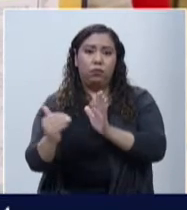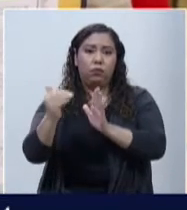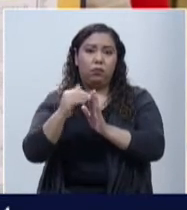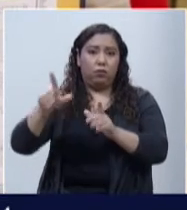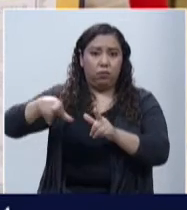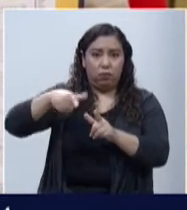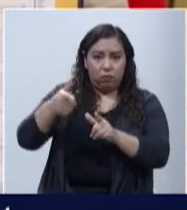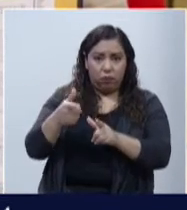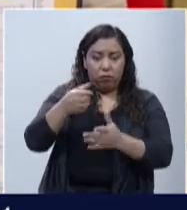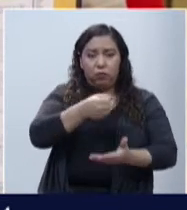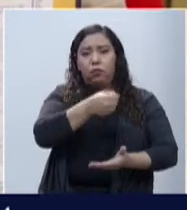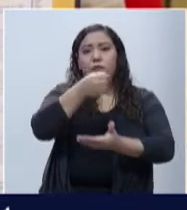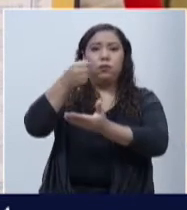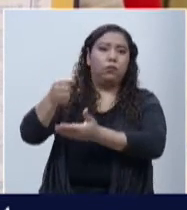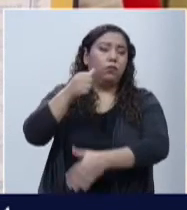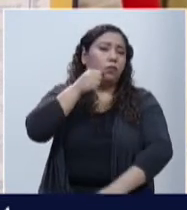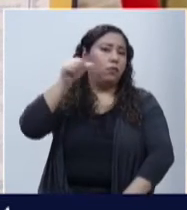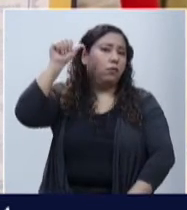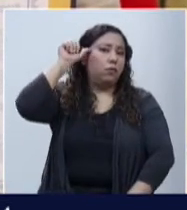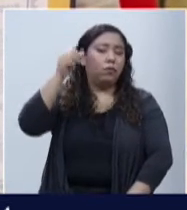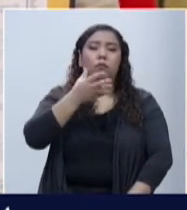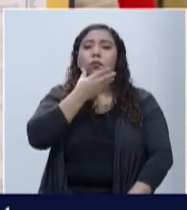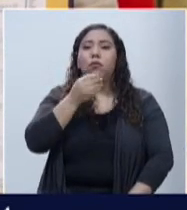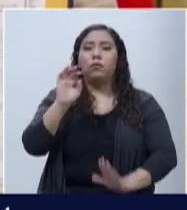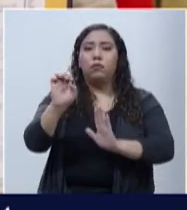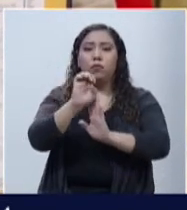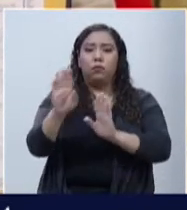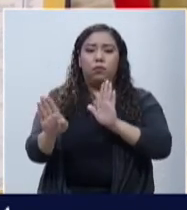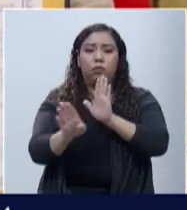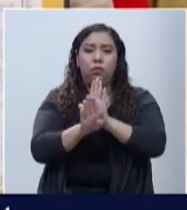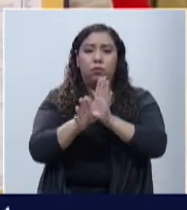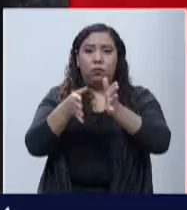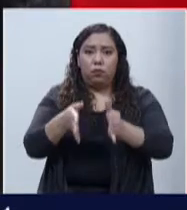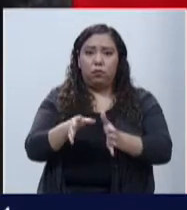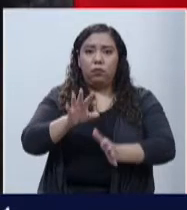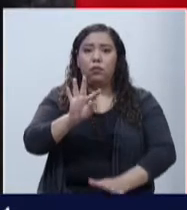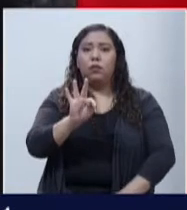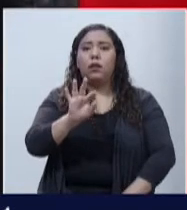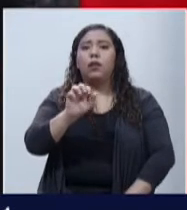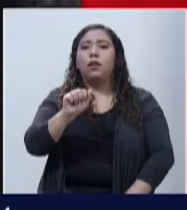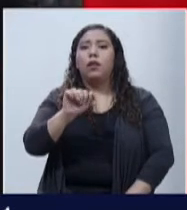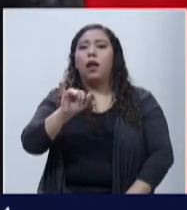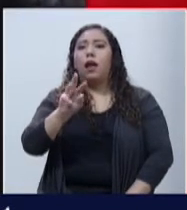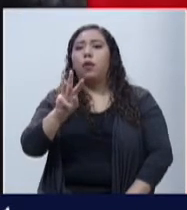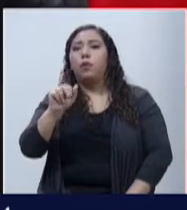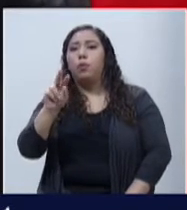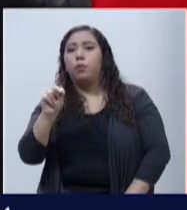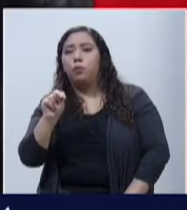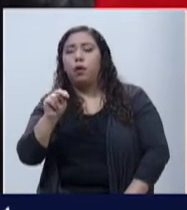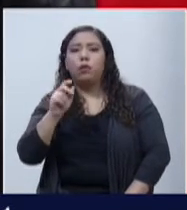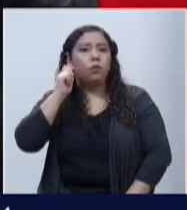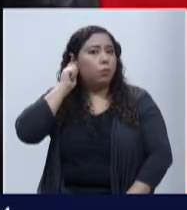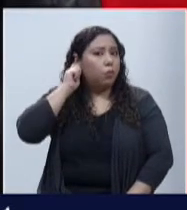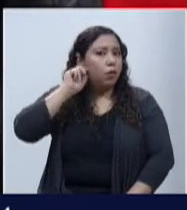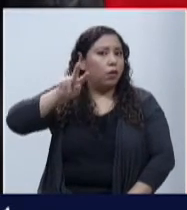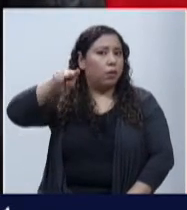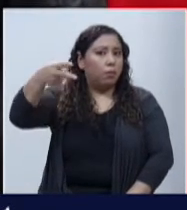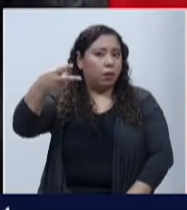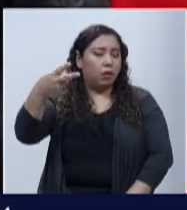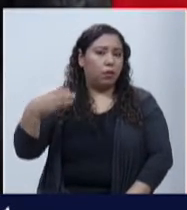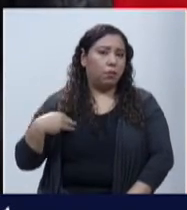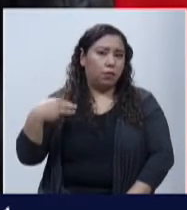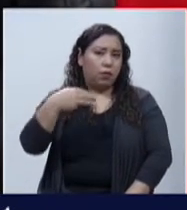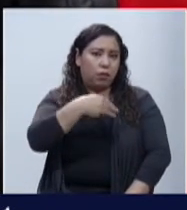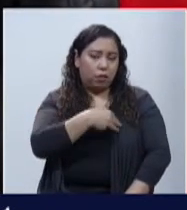fue entregada ayer por el embajador de taiwán en 'indoor' a diego wing y recibida por la vice canciller carena jarro en